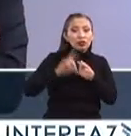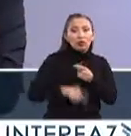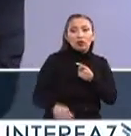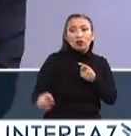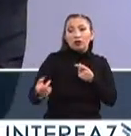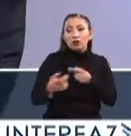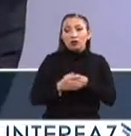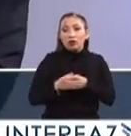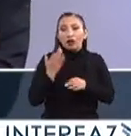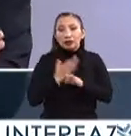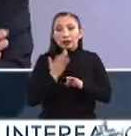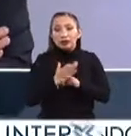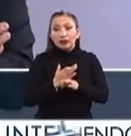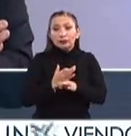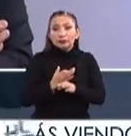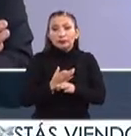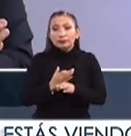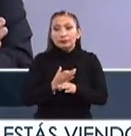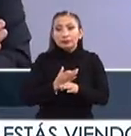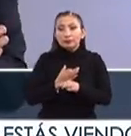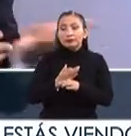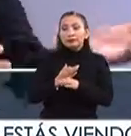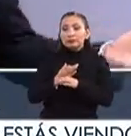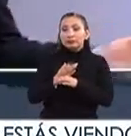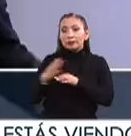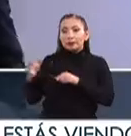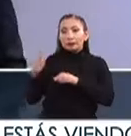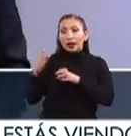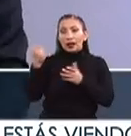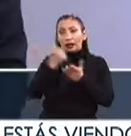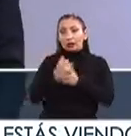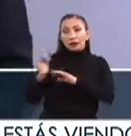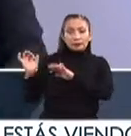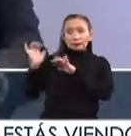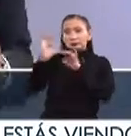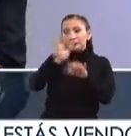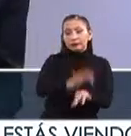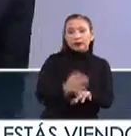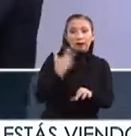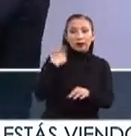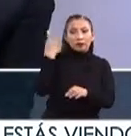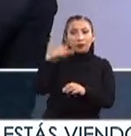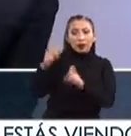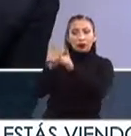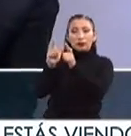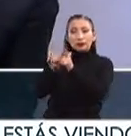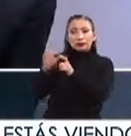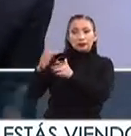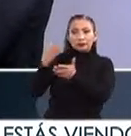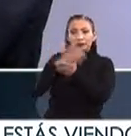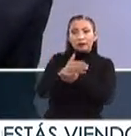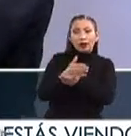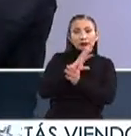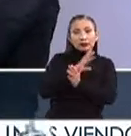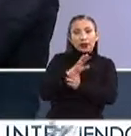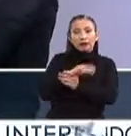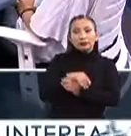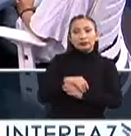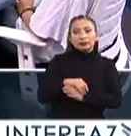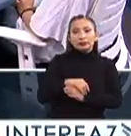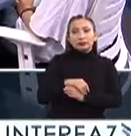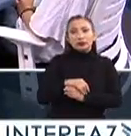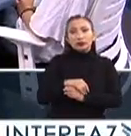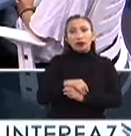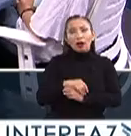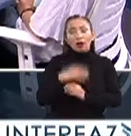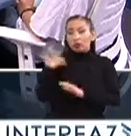¿no? Lo estamos viviendo en este momento en nuestra ciudad ya, por el recorrido de estas caravanas, estos ya éxodos, ¿no? Que